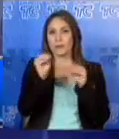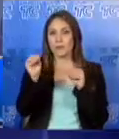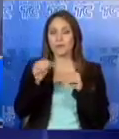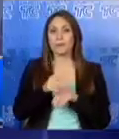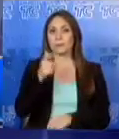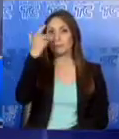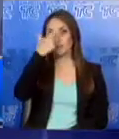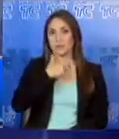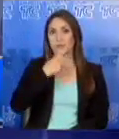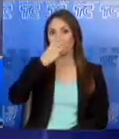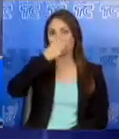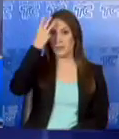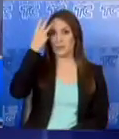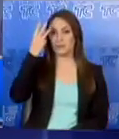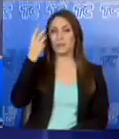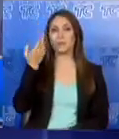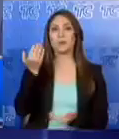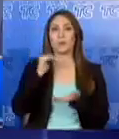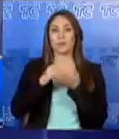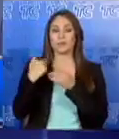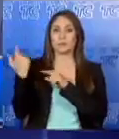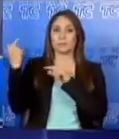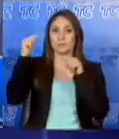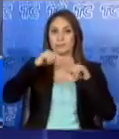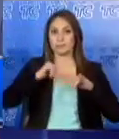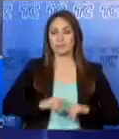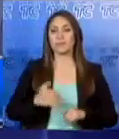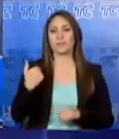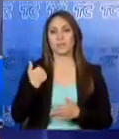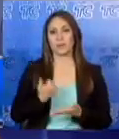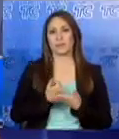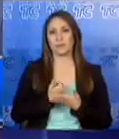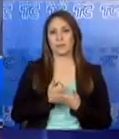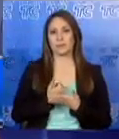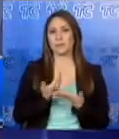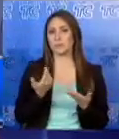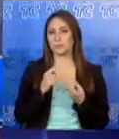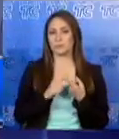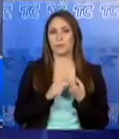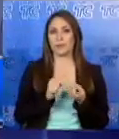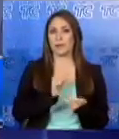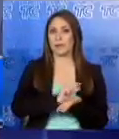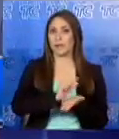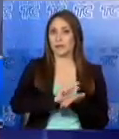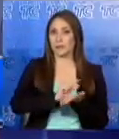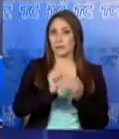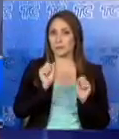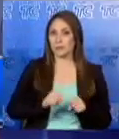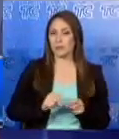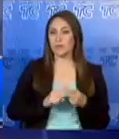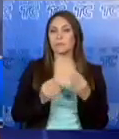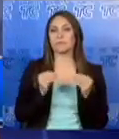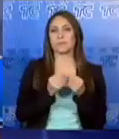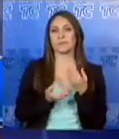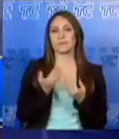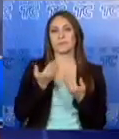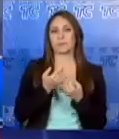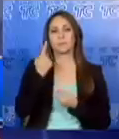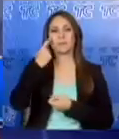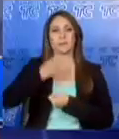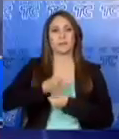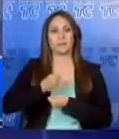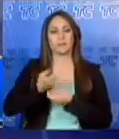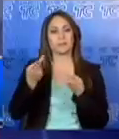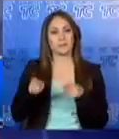Los migrantes ecuatorianos que retornen al país tendrán varios beneficios, entre ellos el acceso a créditos y facilidad en la